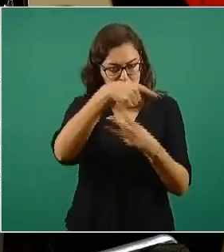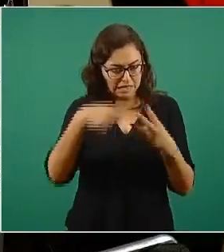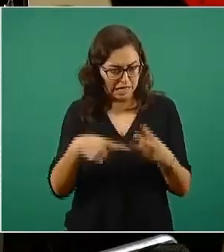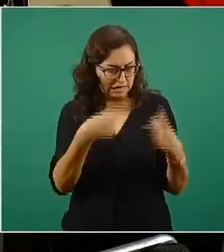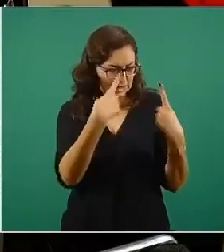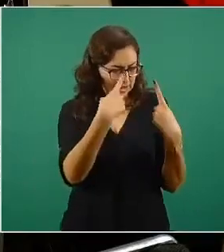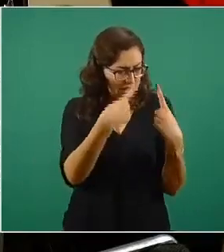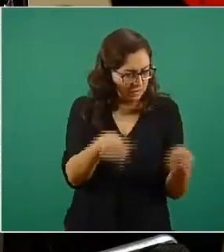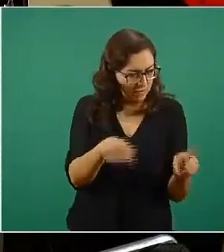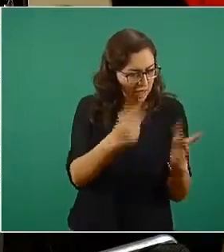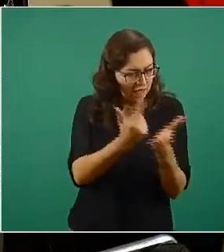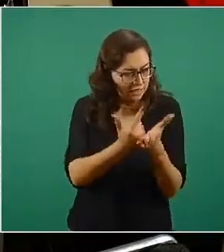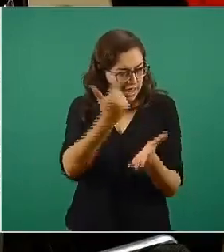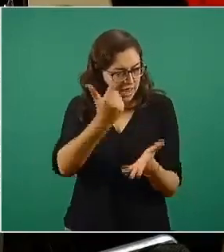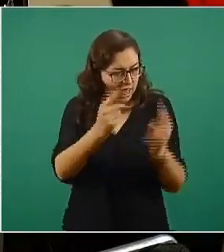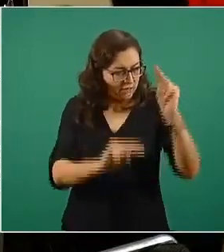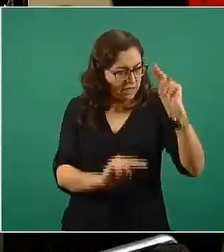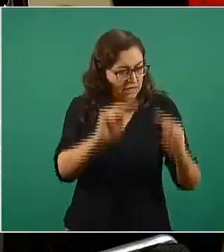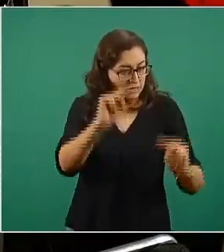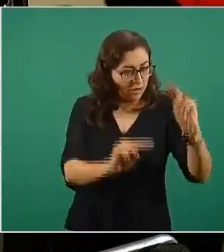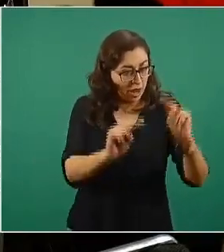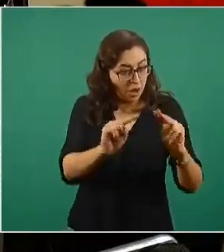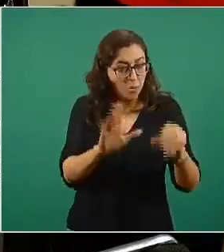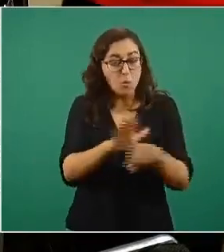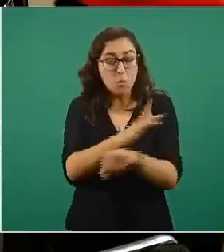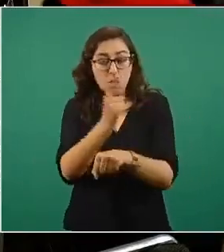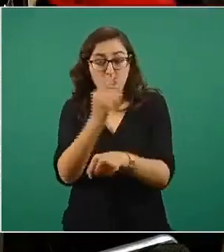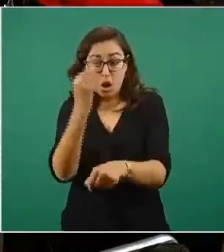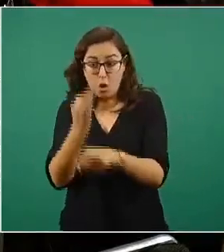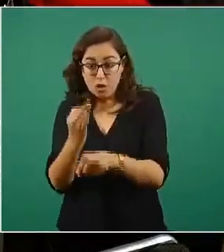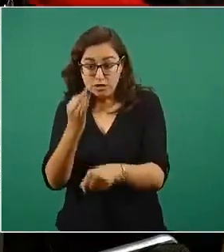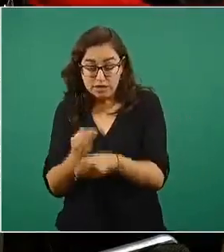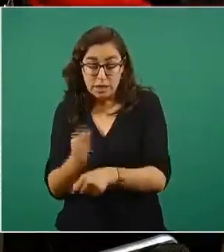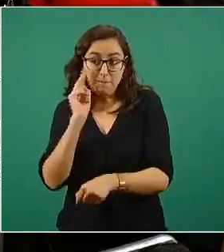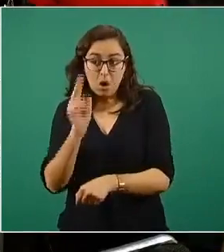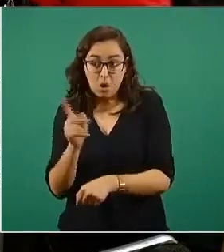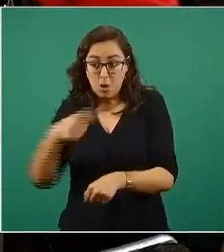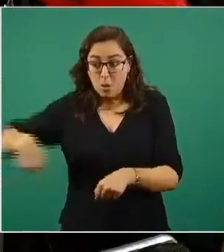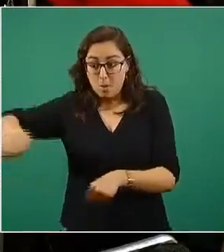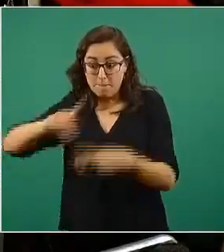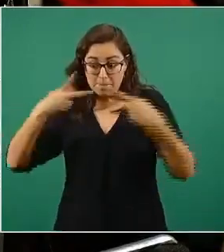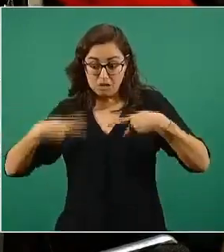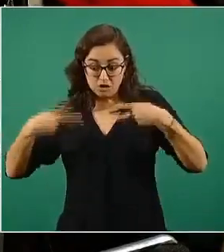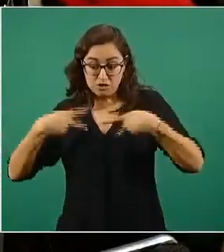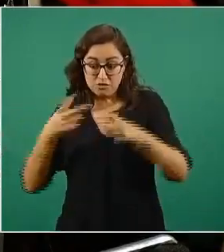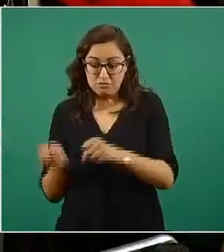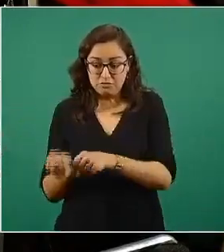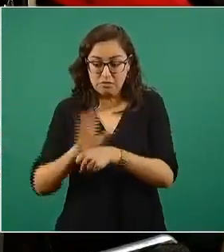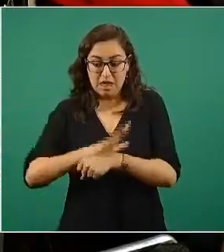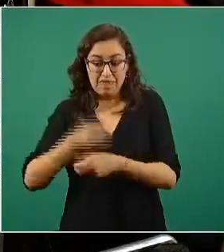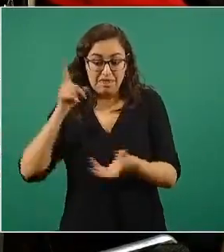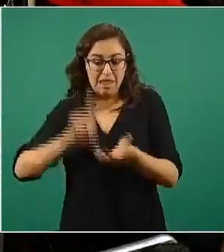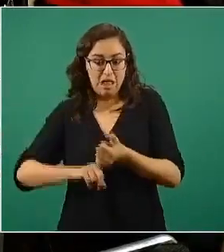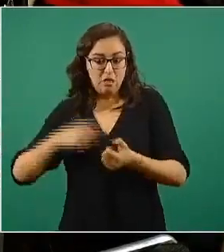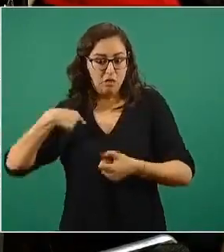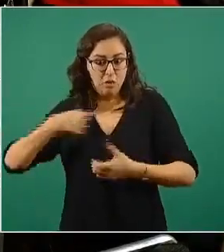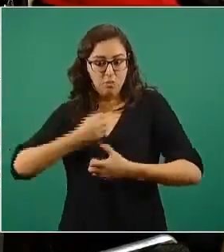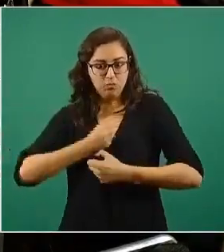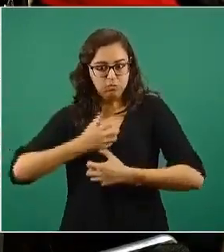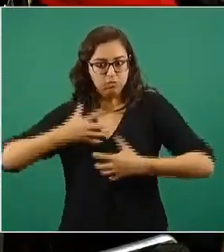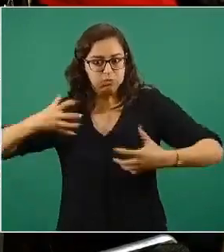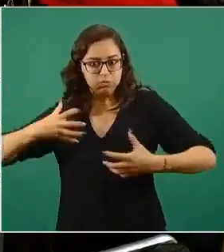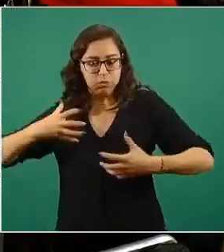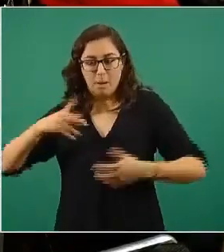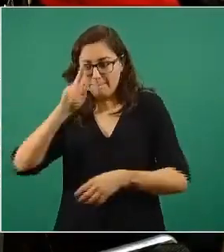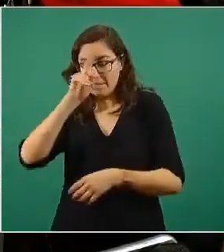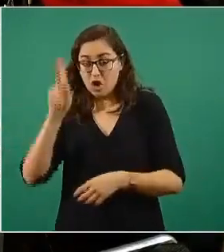Pero no sé si pasa lo mismo cuando el origen fue influenza, el patógeno cambió, o cuando es